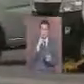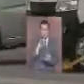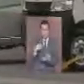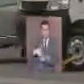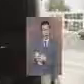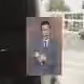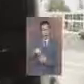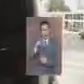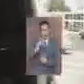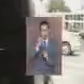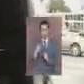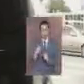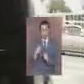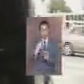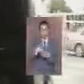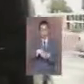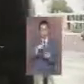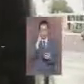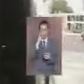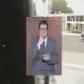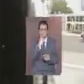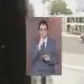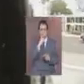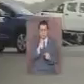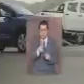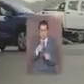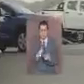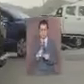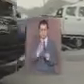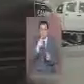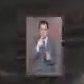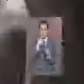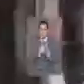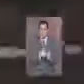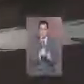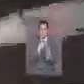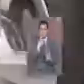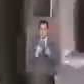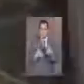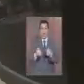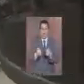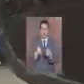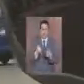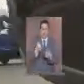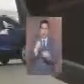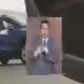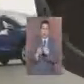y su tentación de agosto fue meditada y además le ganó a la de tener un auto del año.